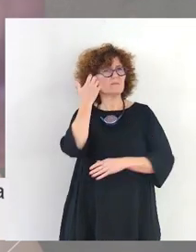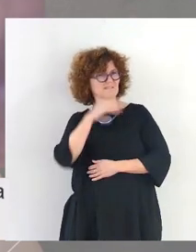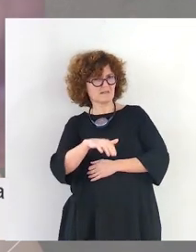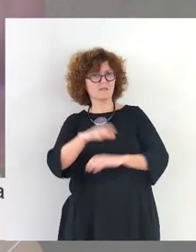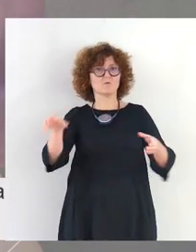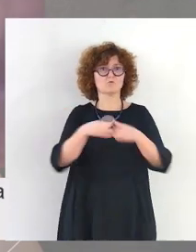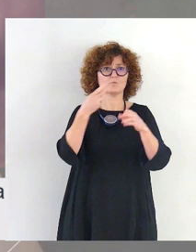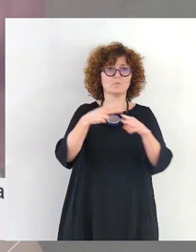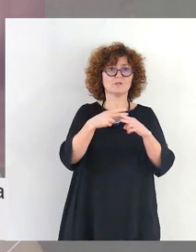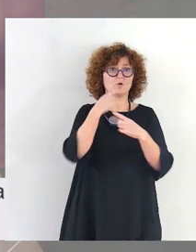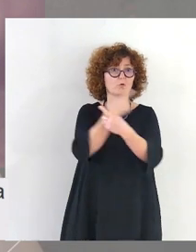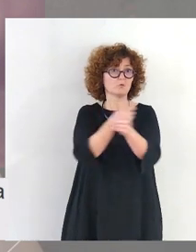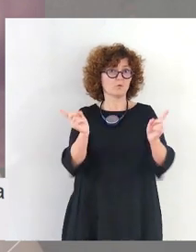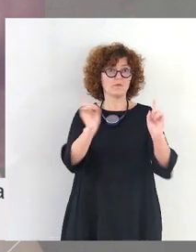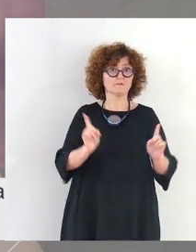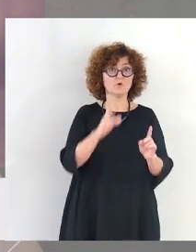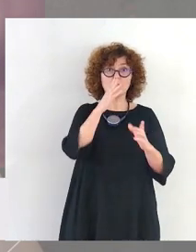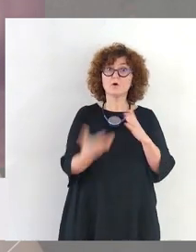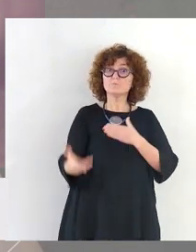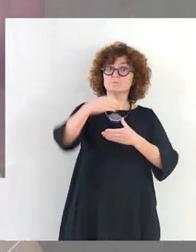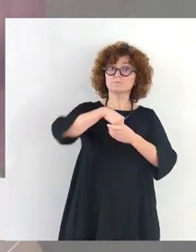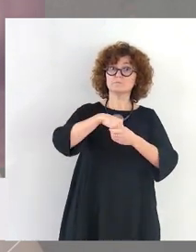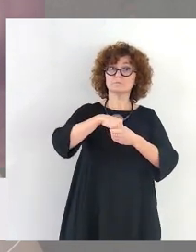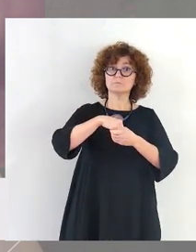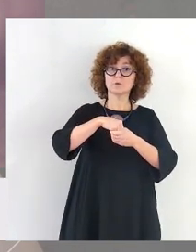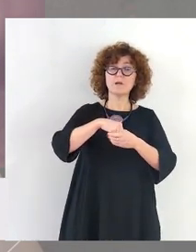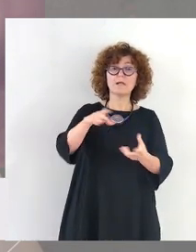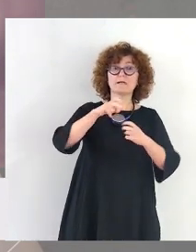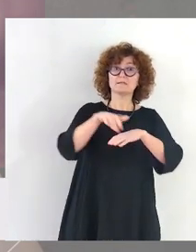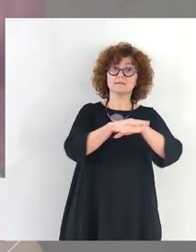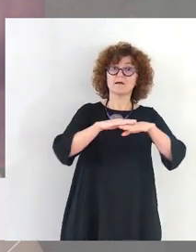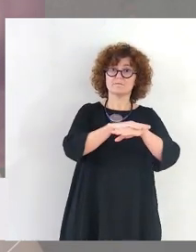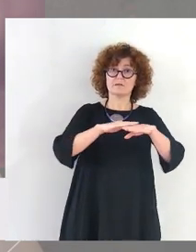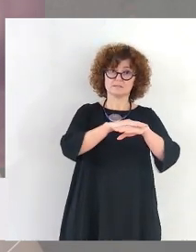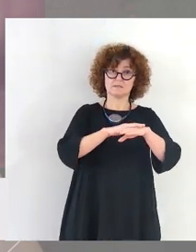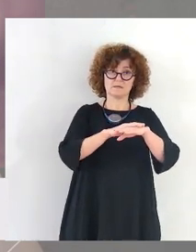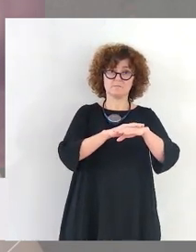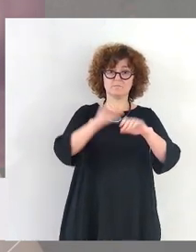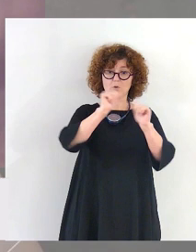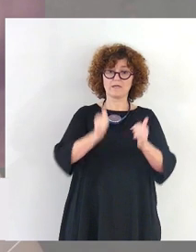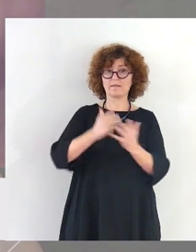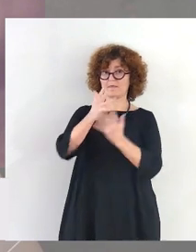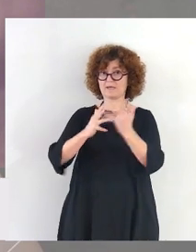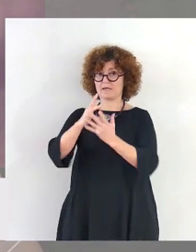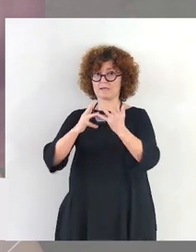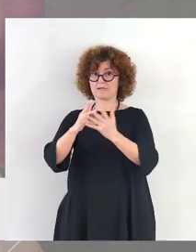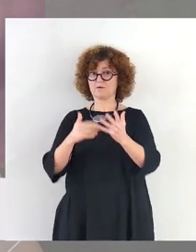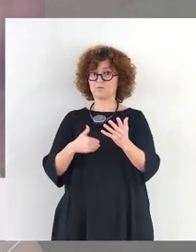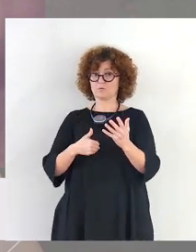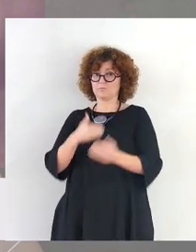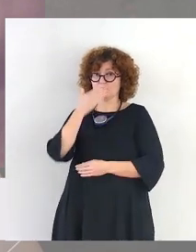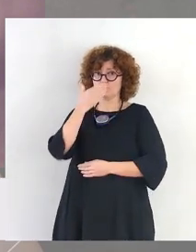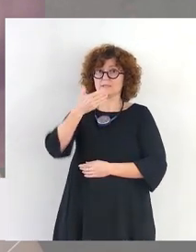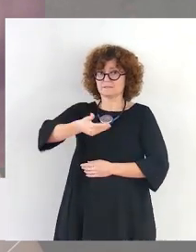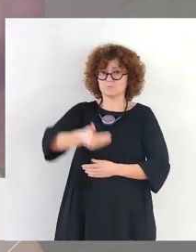sería estaría incluida dentro de la renta básica pero con algunas modalidades de cálculo que es lo que a mí me lo que a mí me me